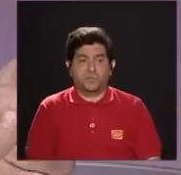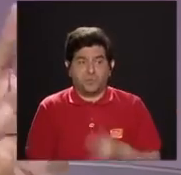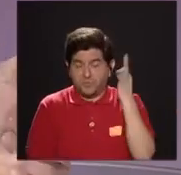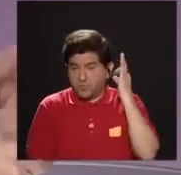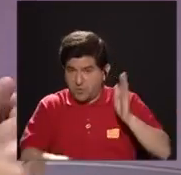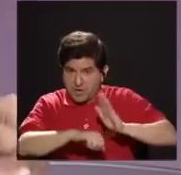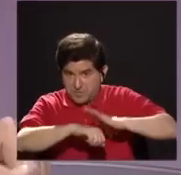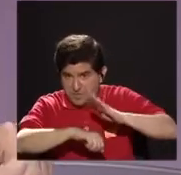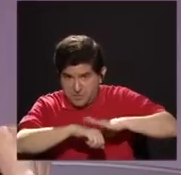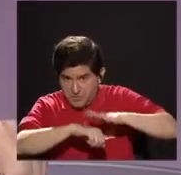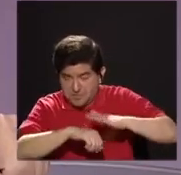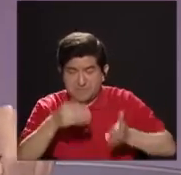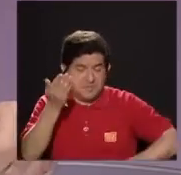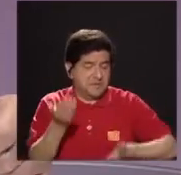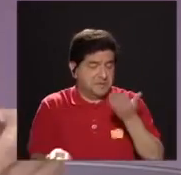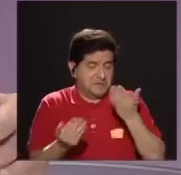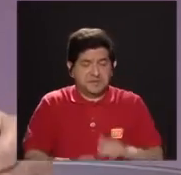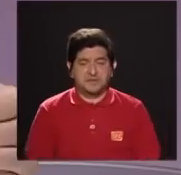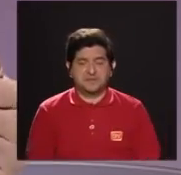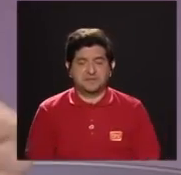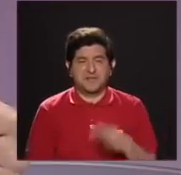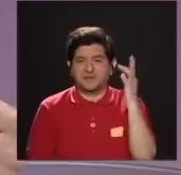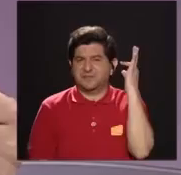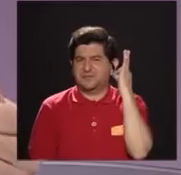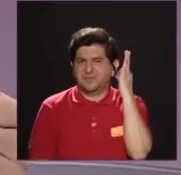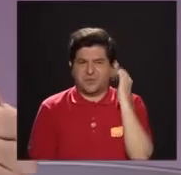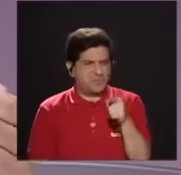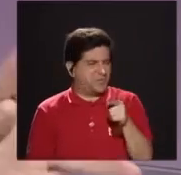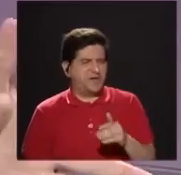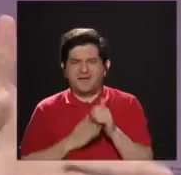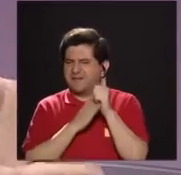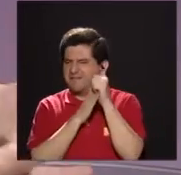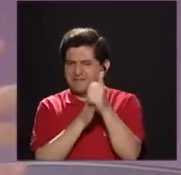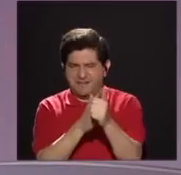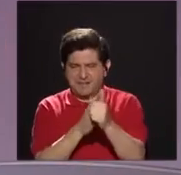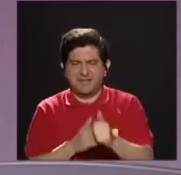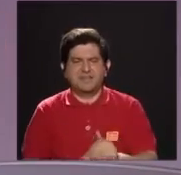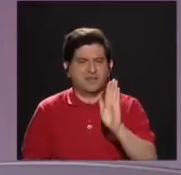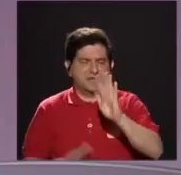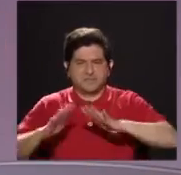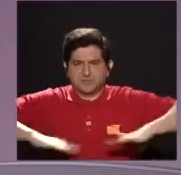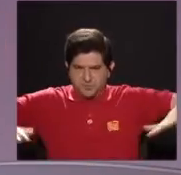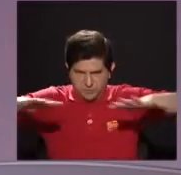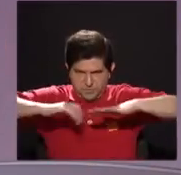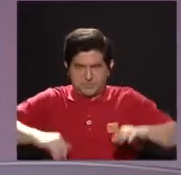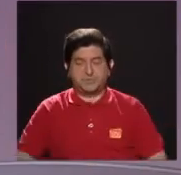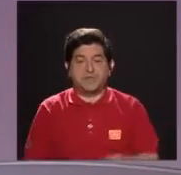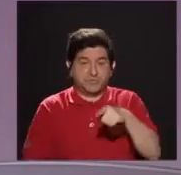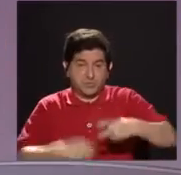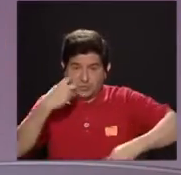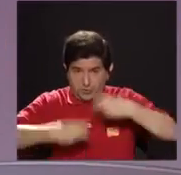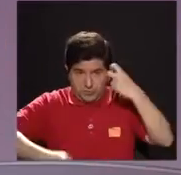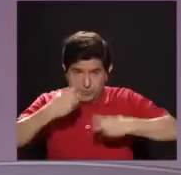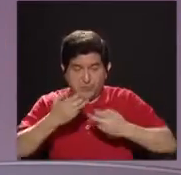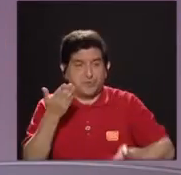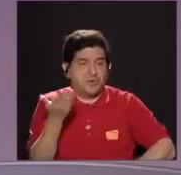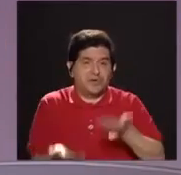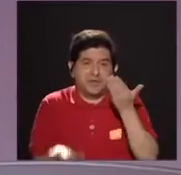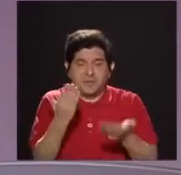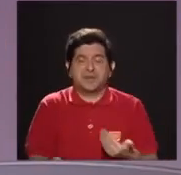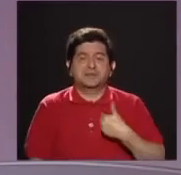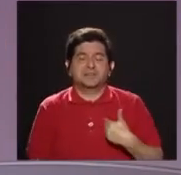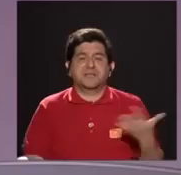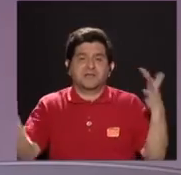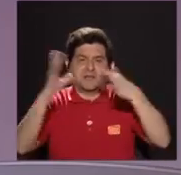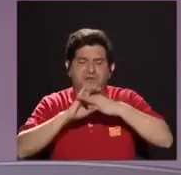estar ahí, probablemente es porque no son las mujeres más líderes dentro de esos espacios. Y ahí hay un problema, ¿verdad?, que probablemente tiene que ver